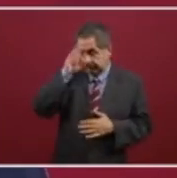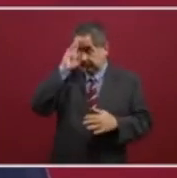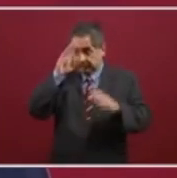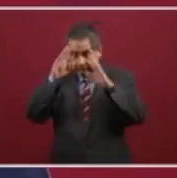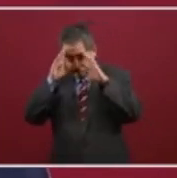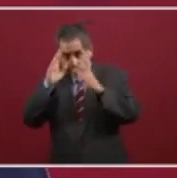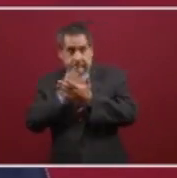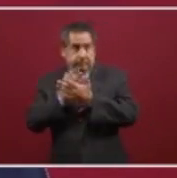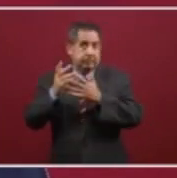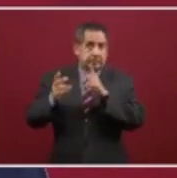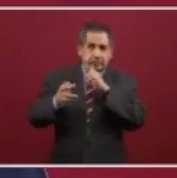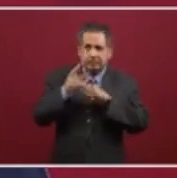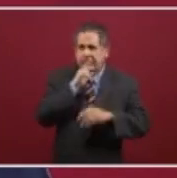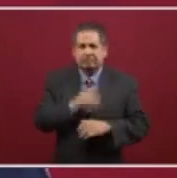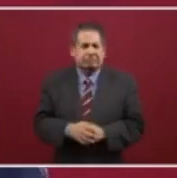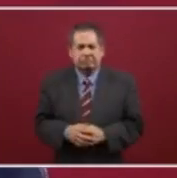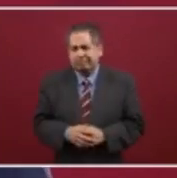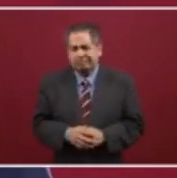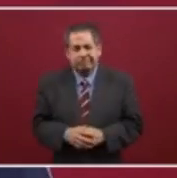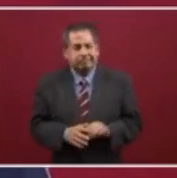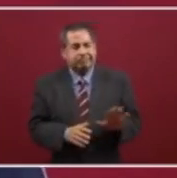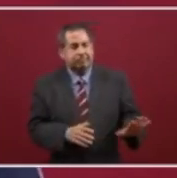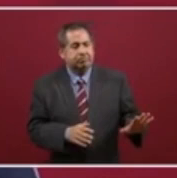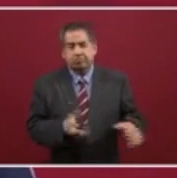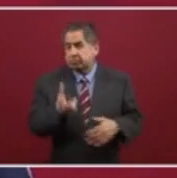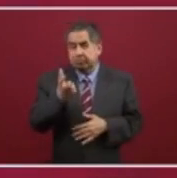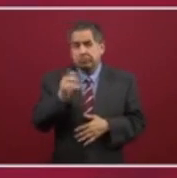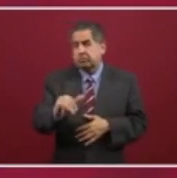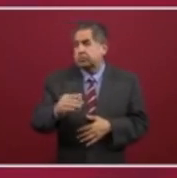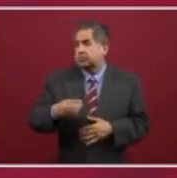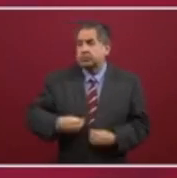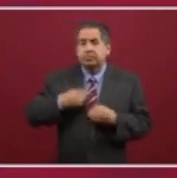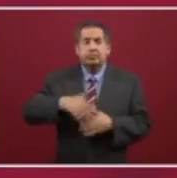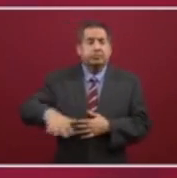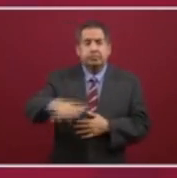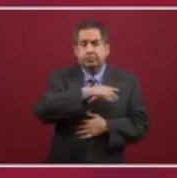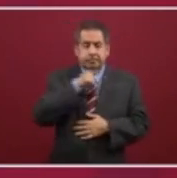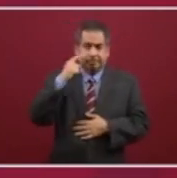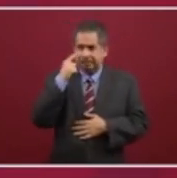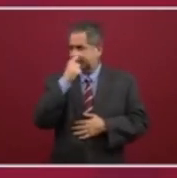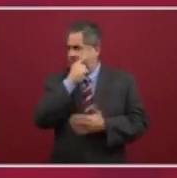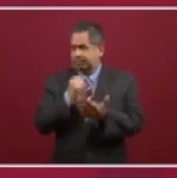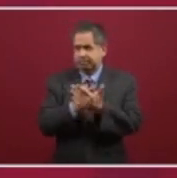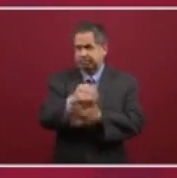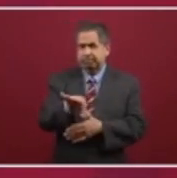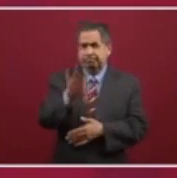escandalizarse, así es la democracia. Tiene que haber